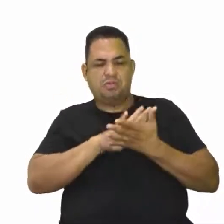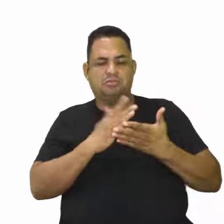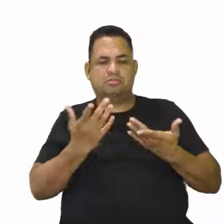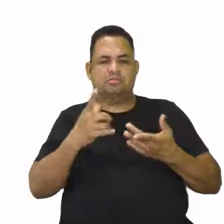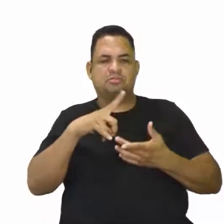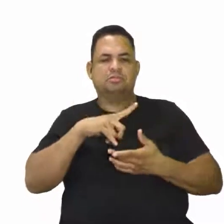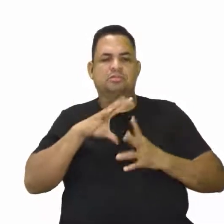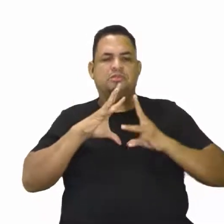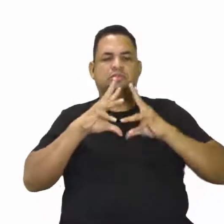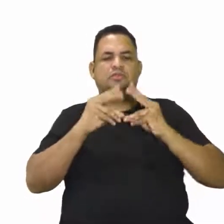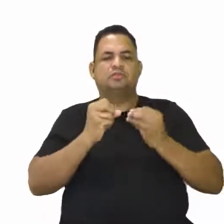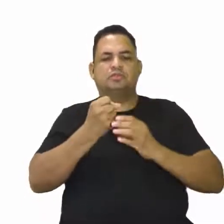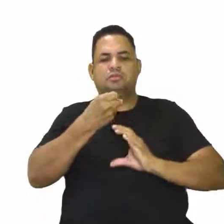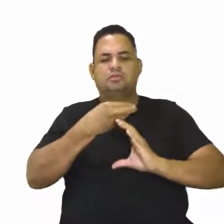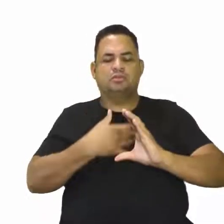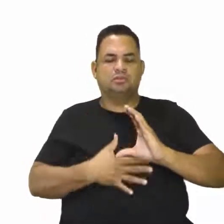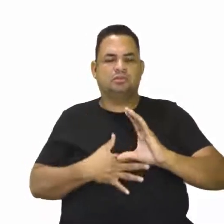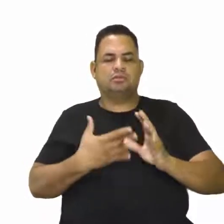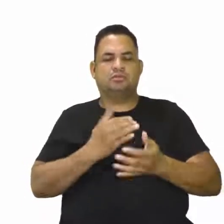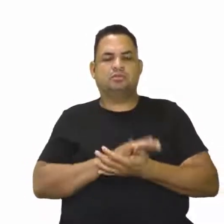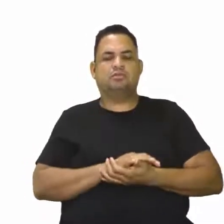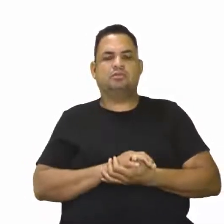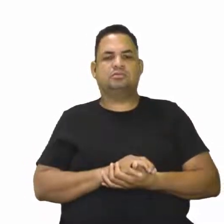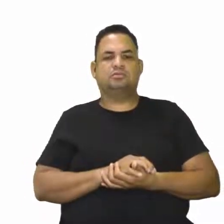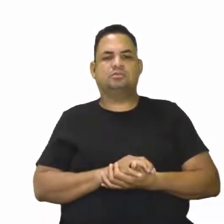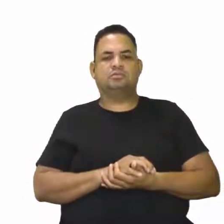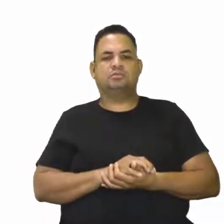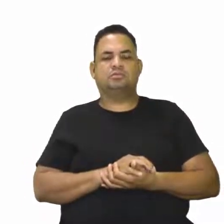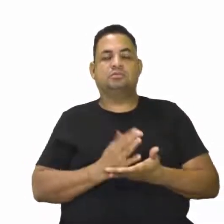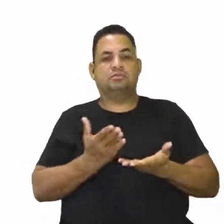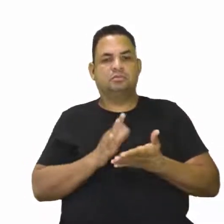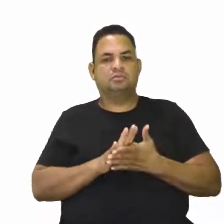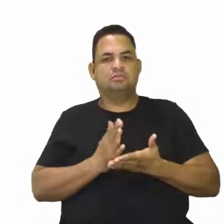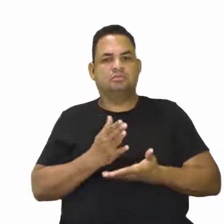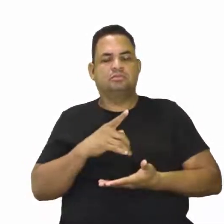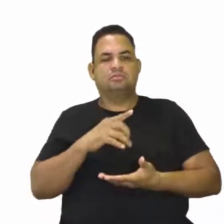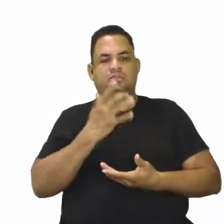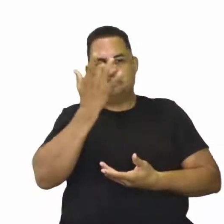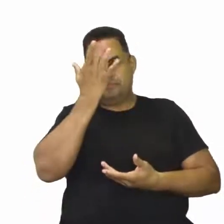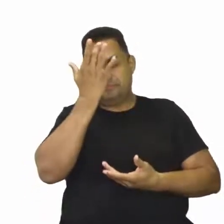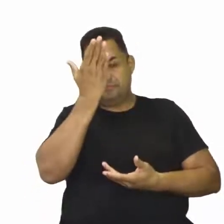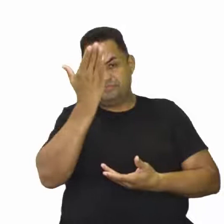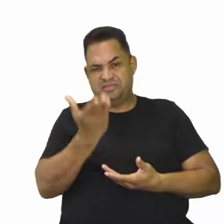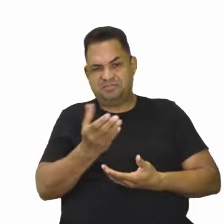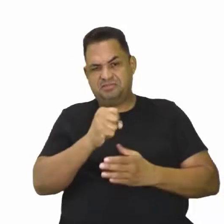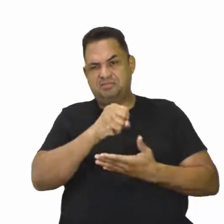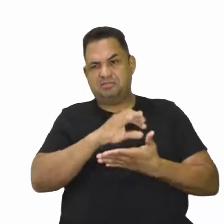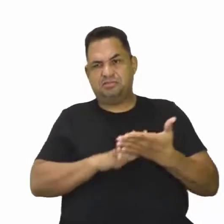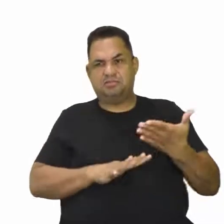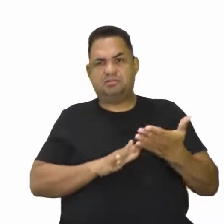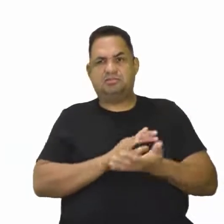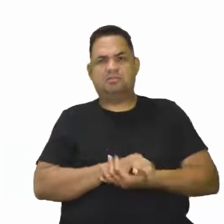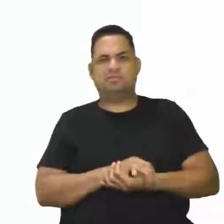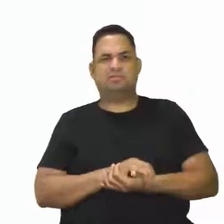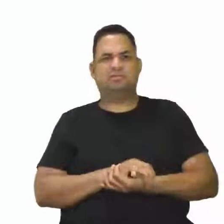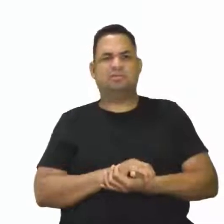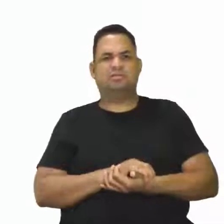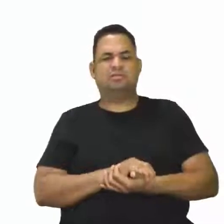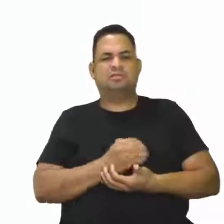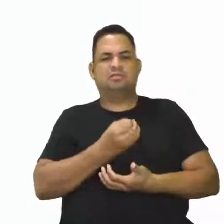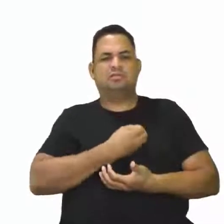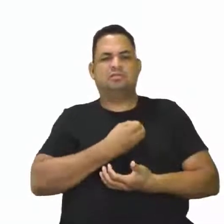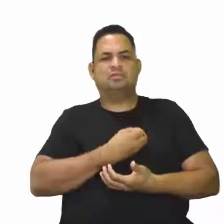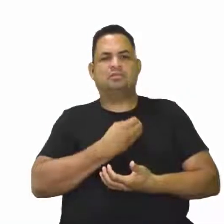tem todas aquelas características. Também eu sei que vocês tiraram de letra essa questão. Vamos para a